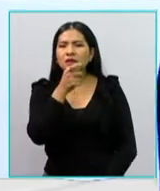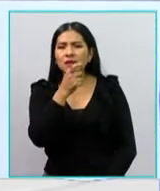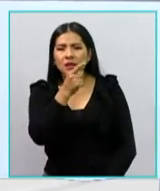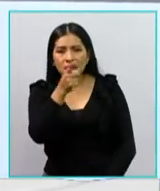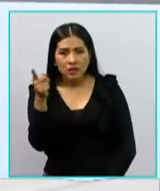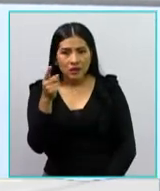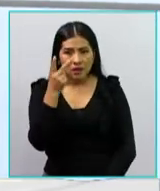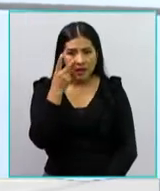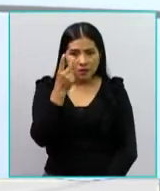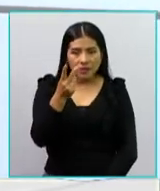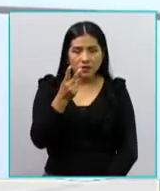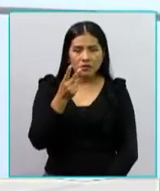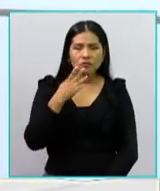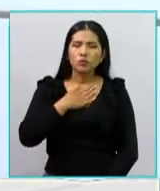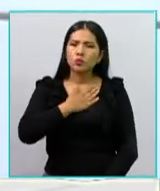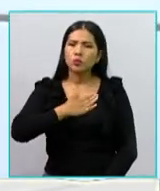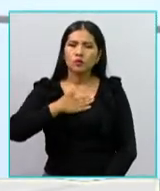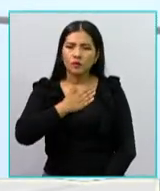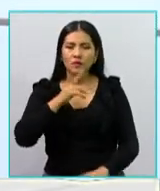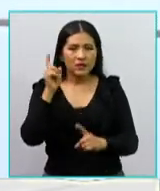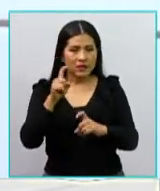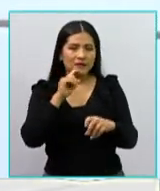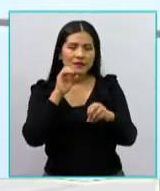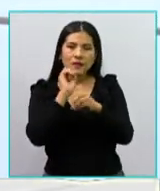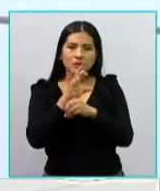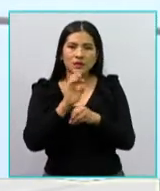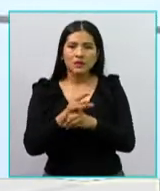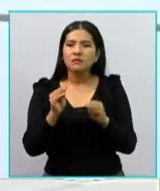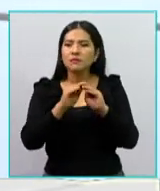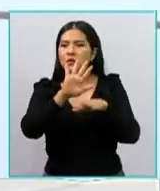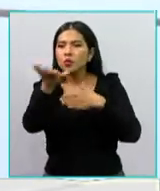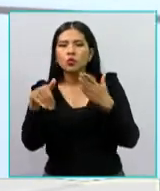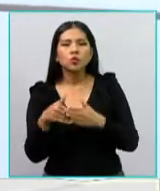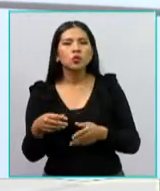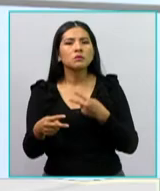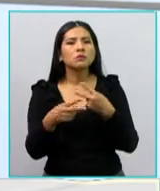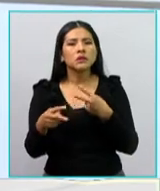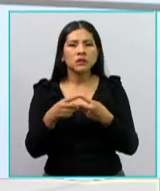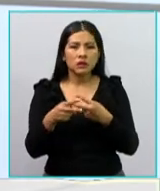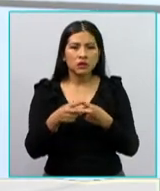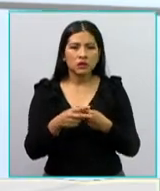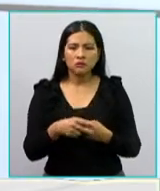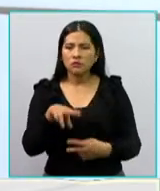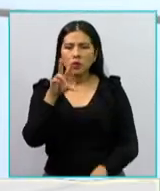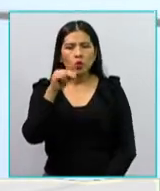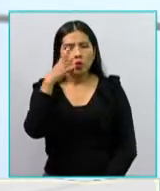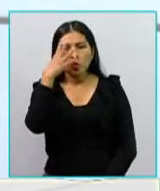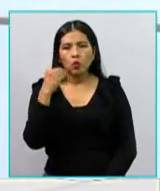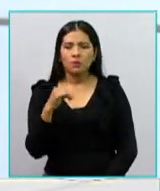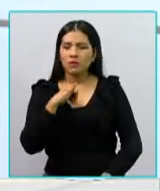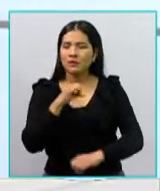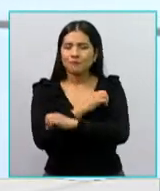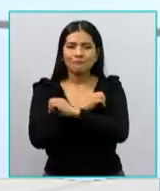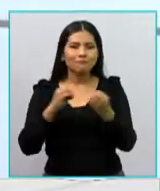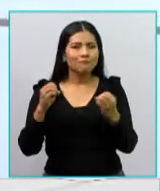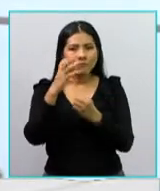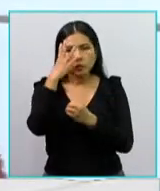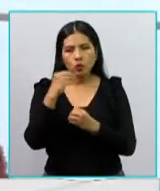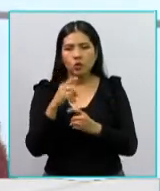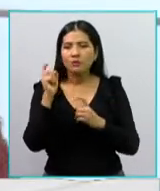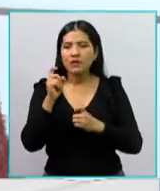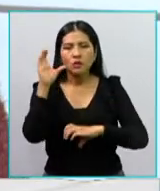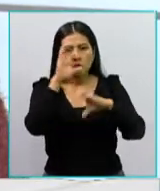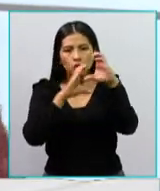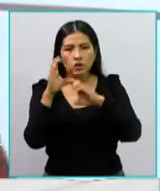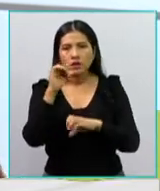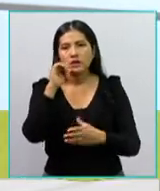visto, avísenme, señores vecinos. No duermo. No duermo. Por favor,